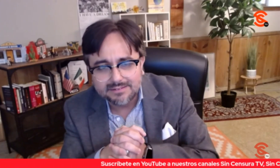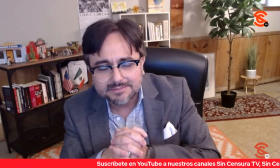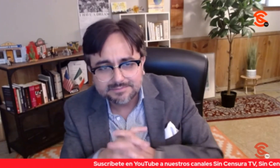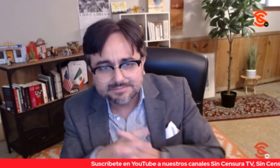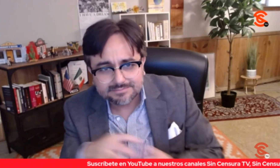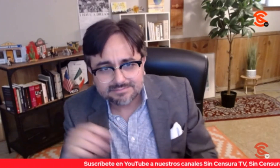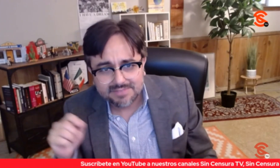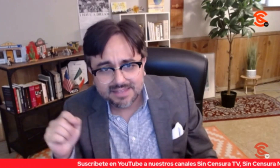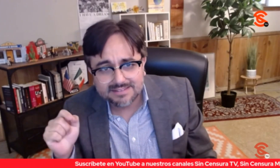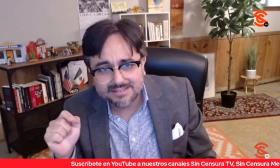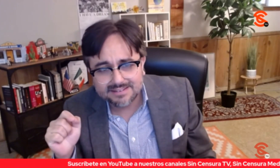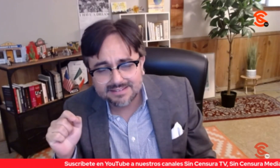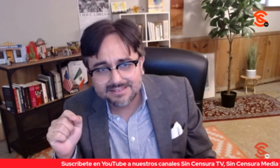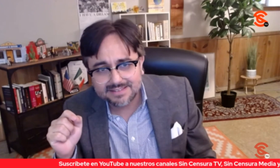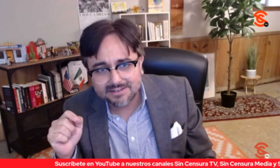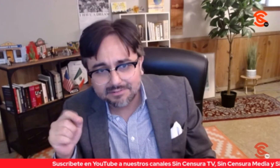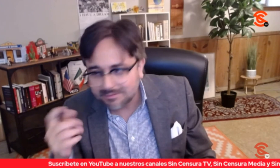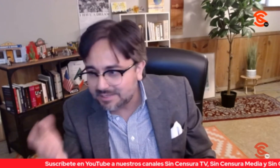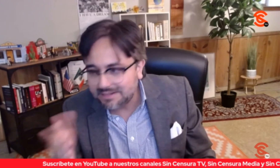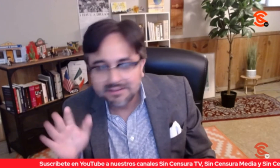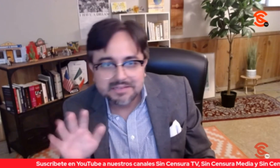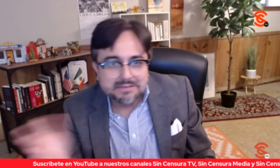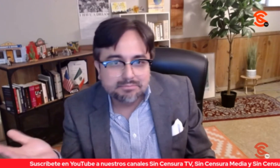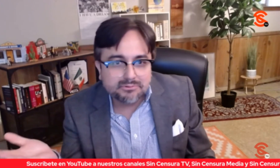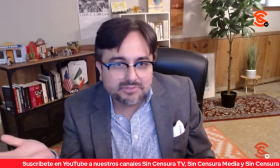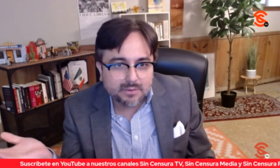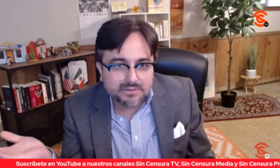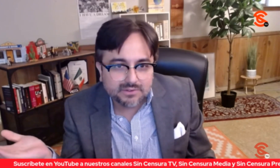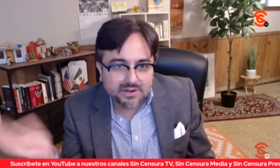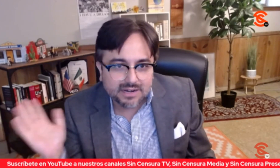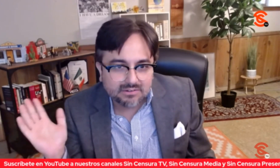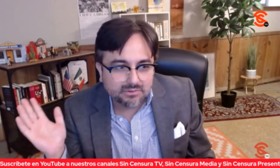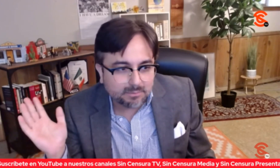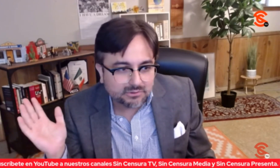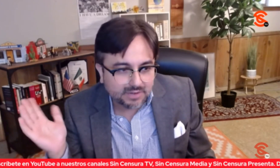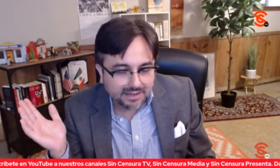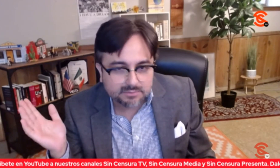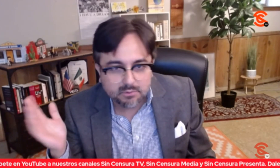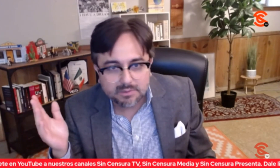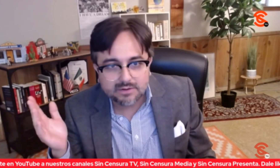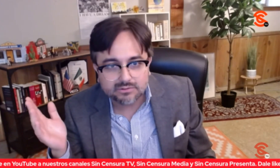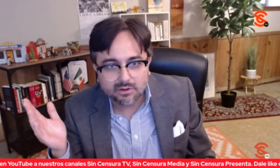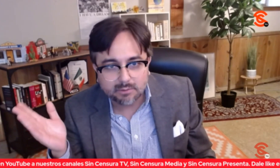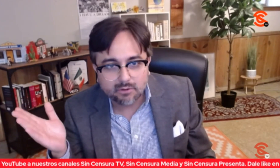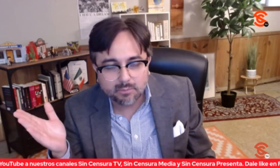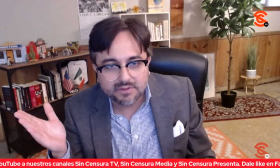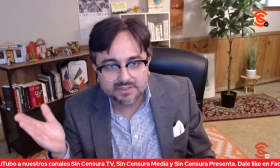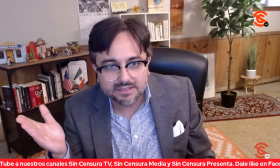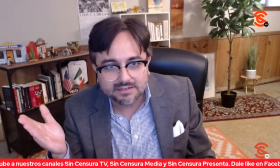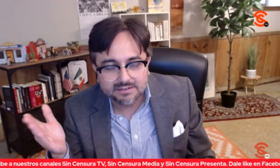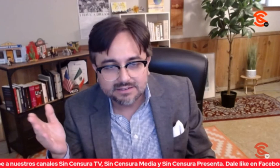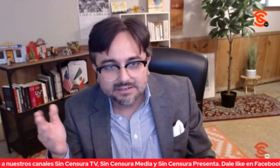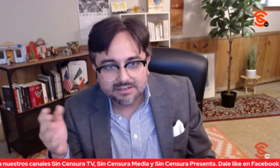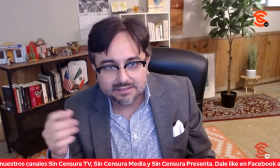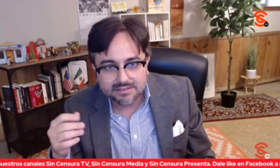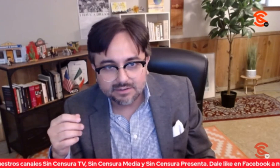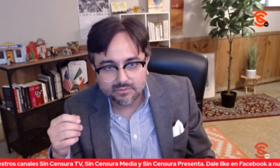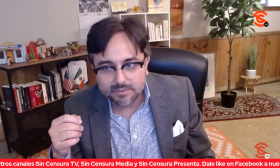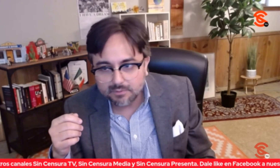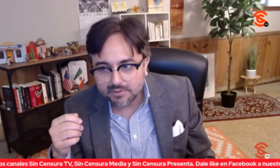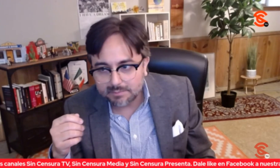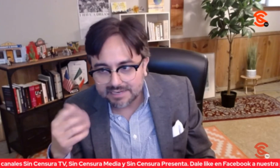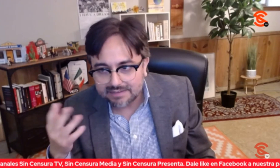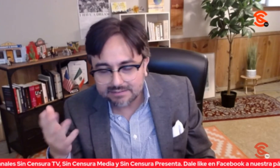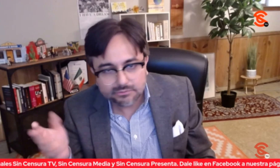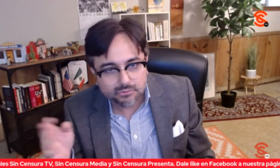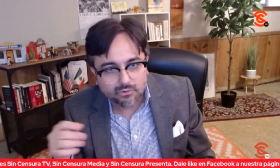y etcétera, etcétera, ¿no? Y mire, pues no se cuestiona, ¿no? Son personajes públicos, a lo mejor pueden tener algún